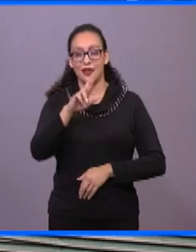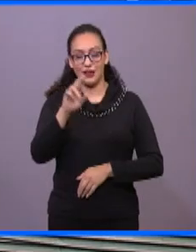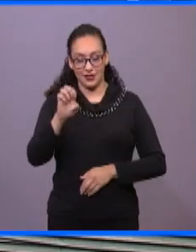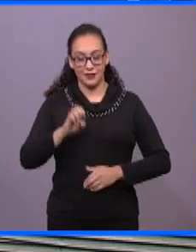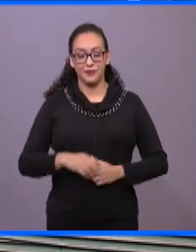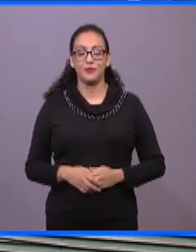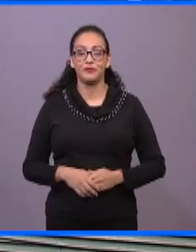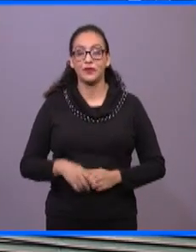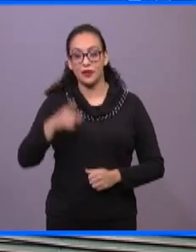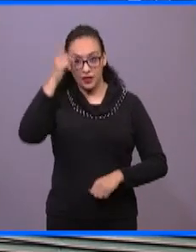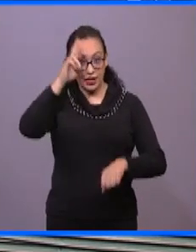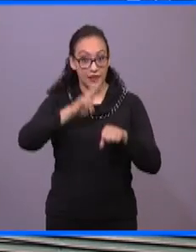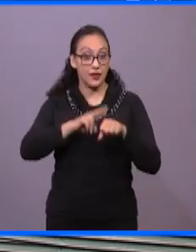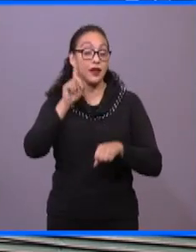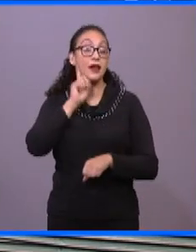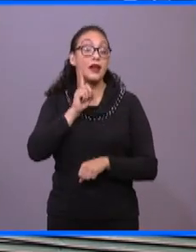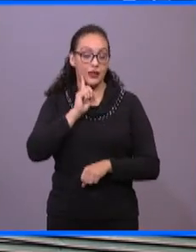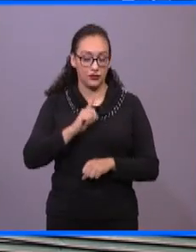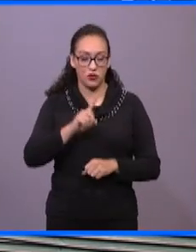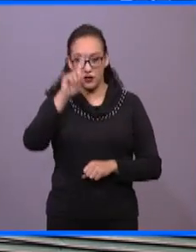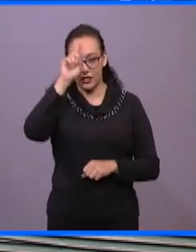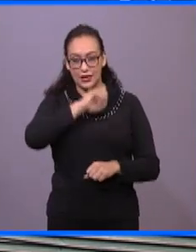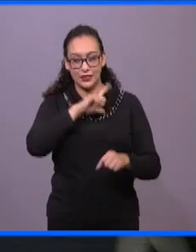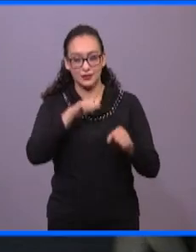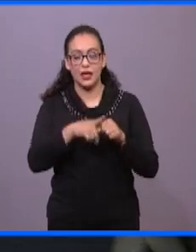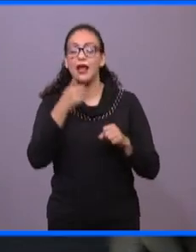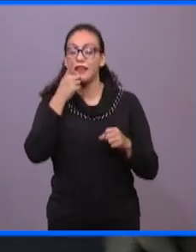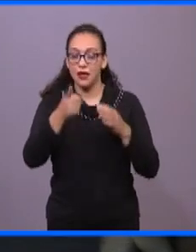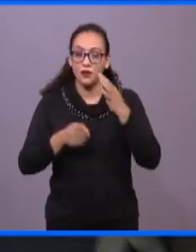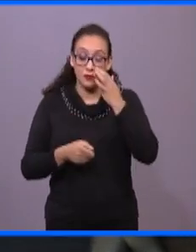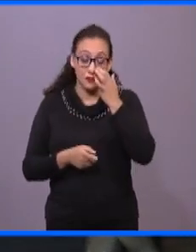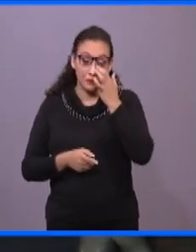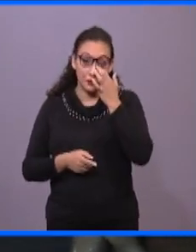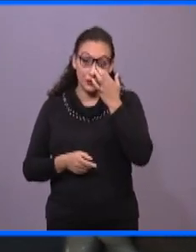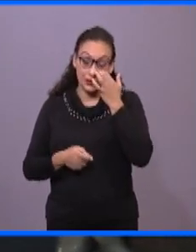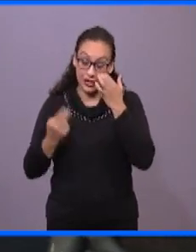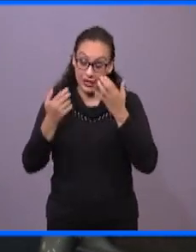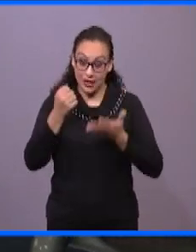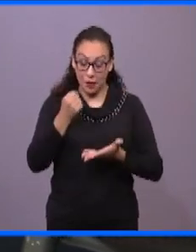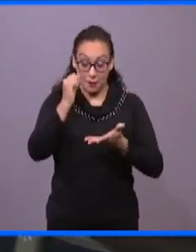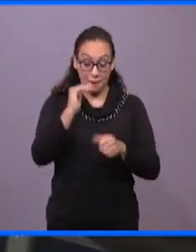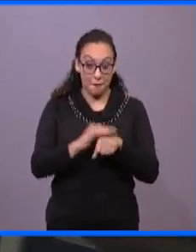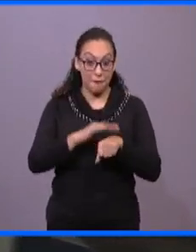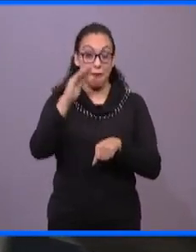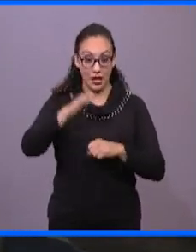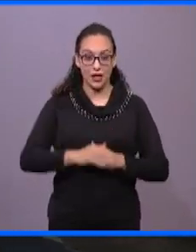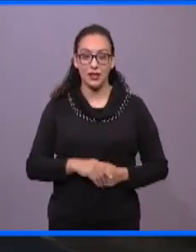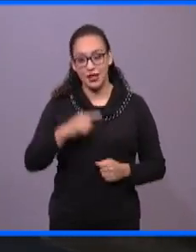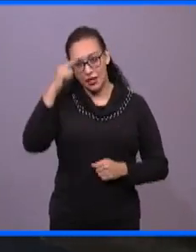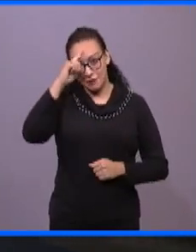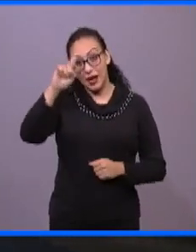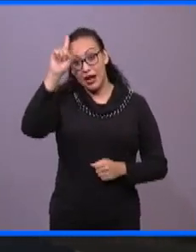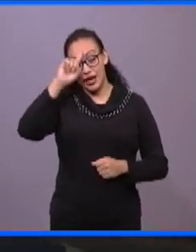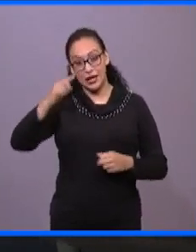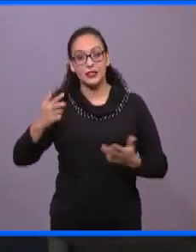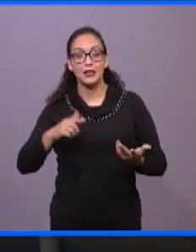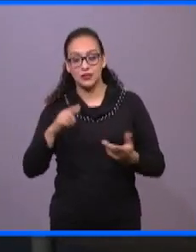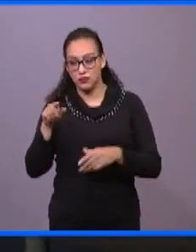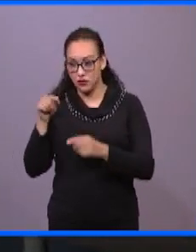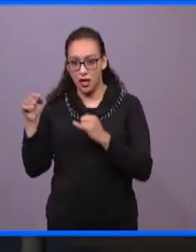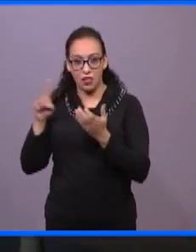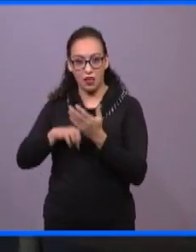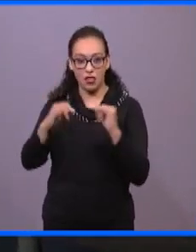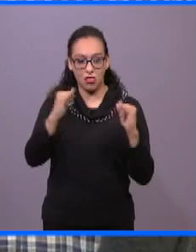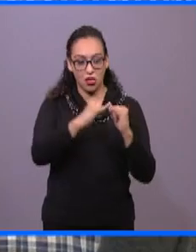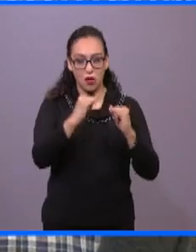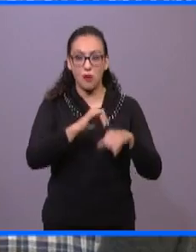Jauregui, la directora de Asesoría Especializada destacó la necesidad de mayor presupuesto para ampliar los servicios de asesoría y representación del instituto,